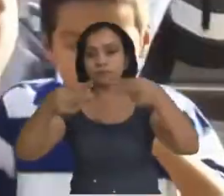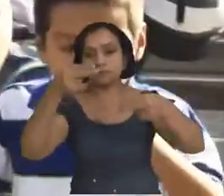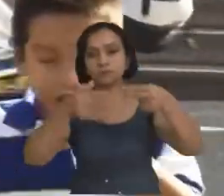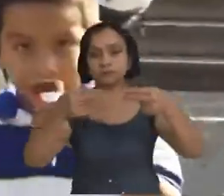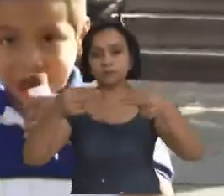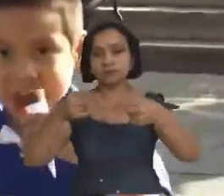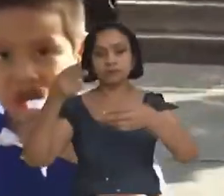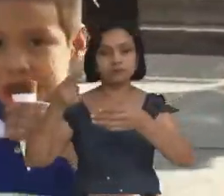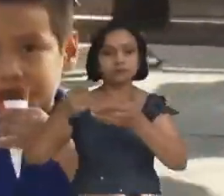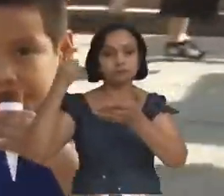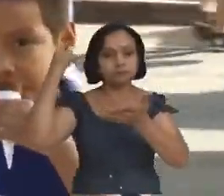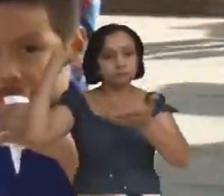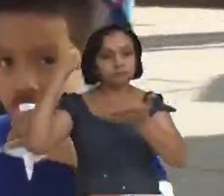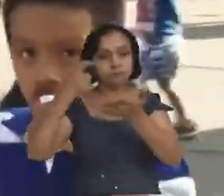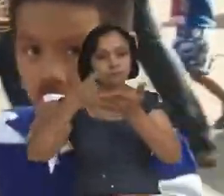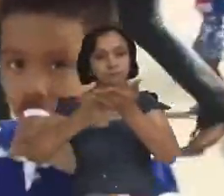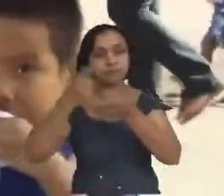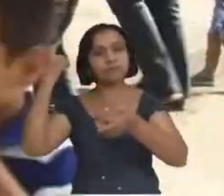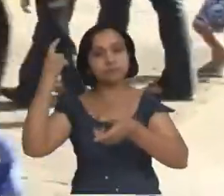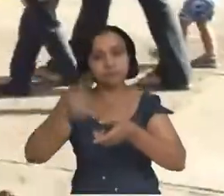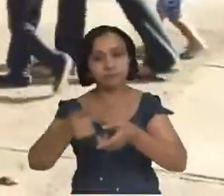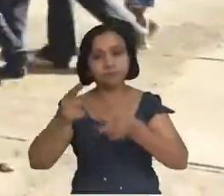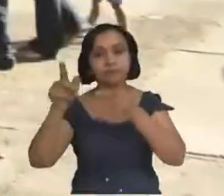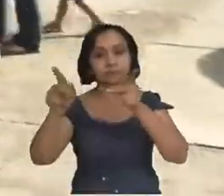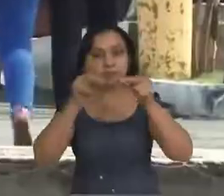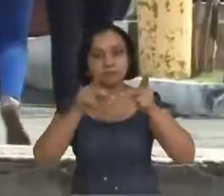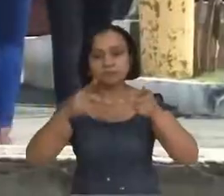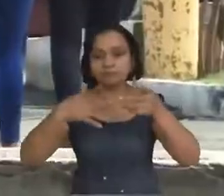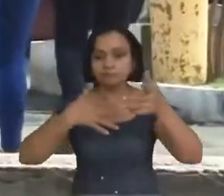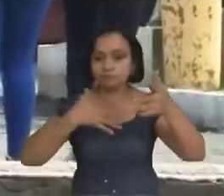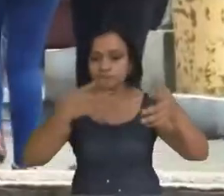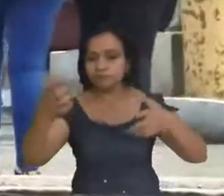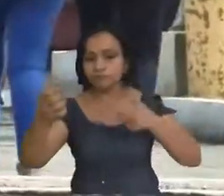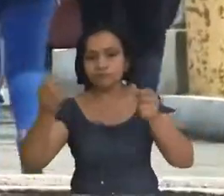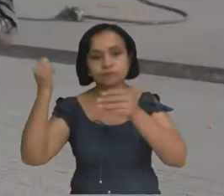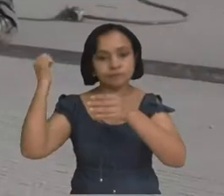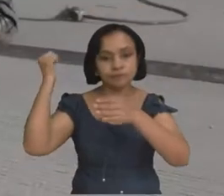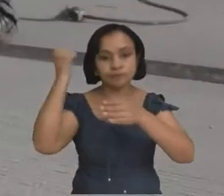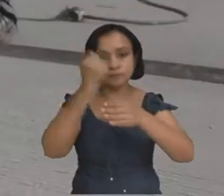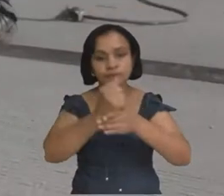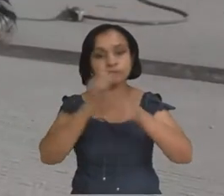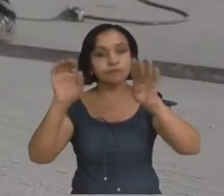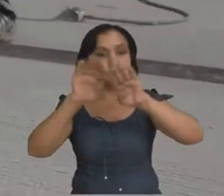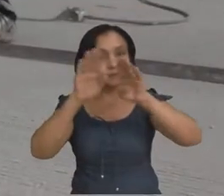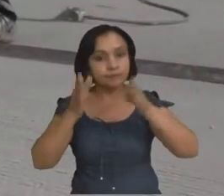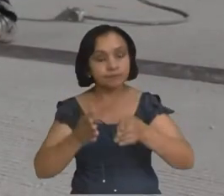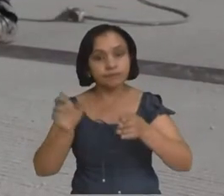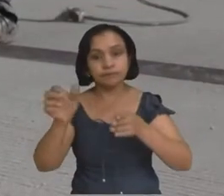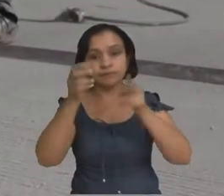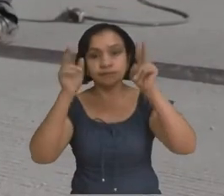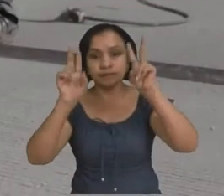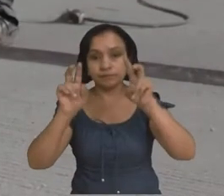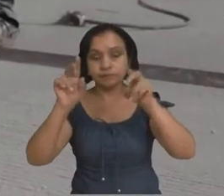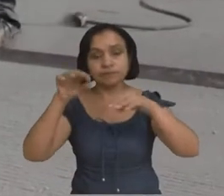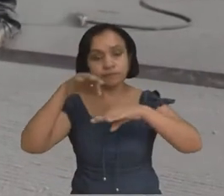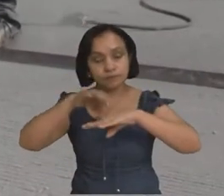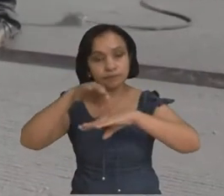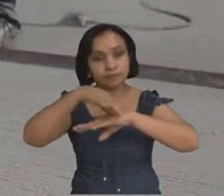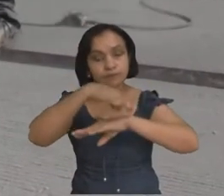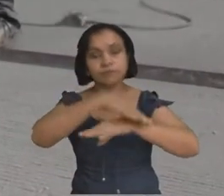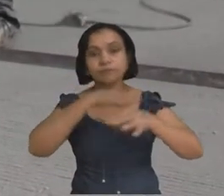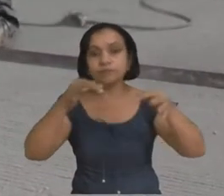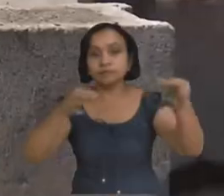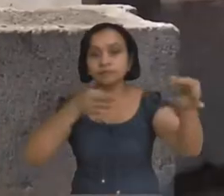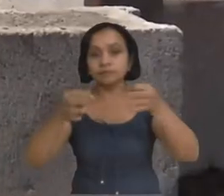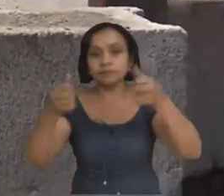y sentencias dictadas a los abusadores y asesinos de mujeres. En otros temas, la compañera Rosario explicó que el